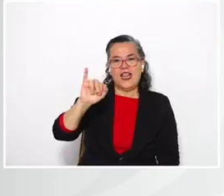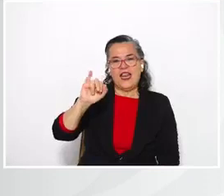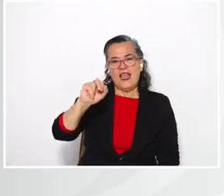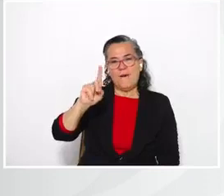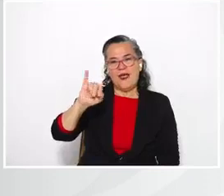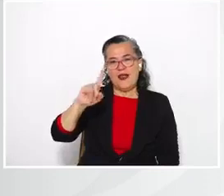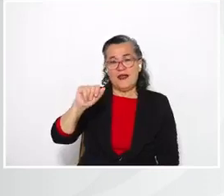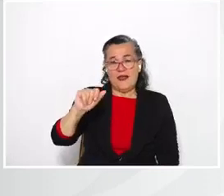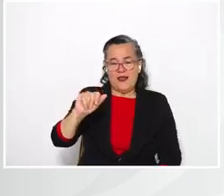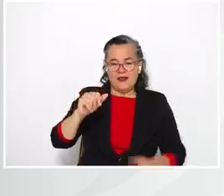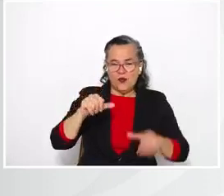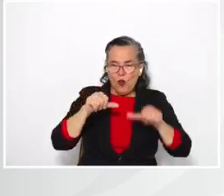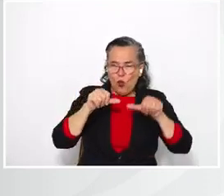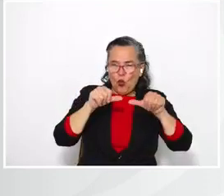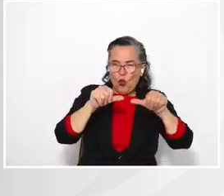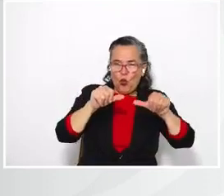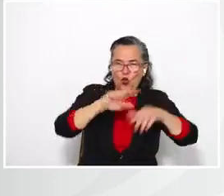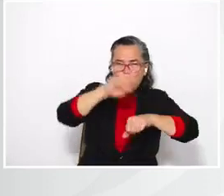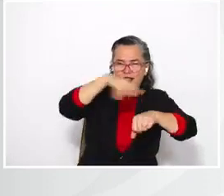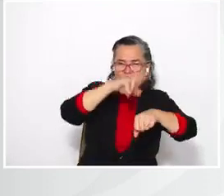ERD, bueno, solo en mi oficina.